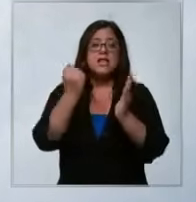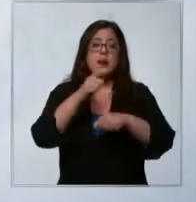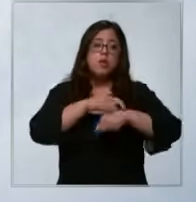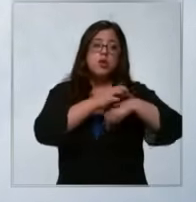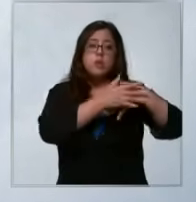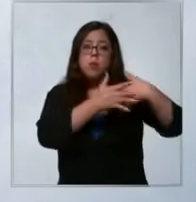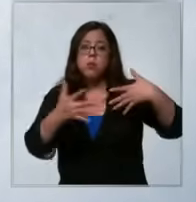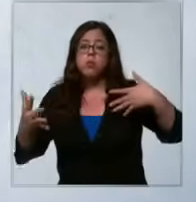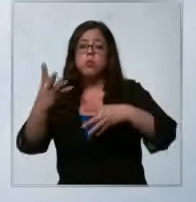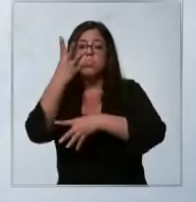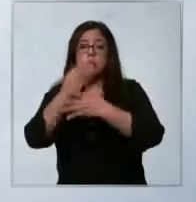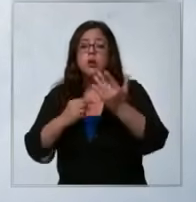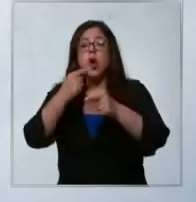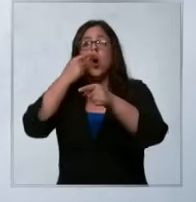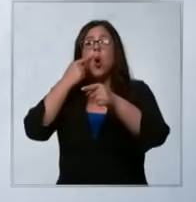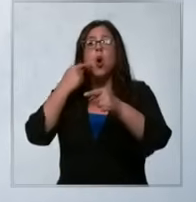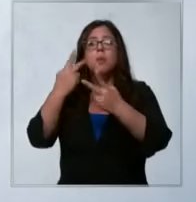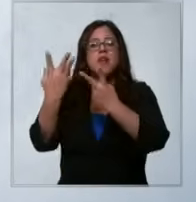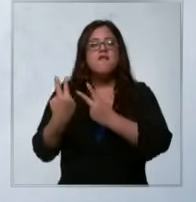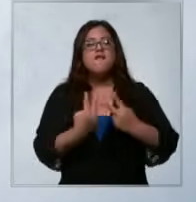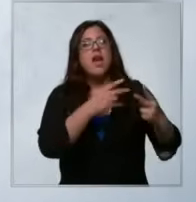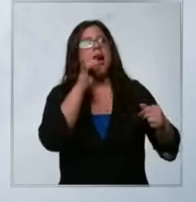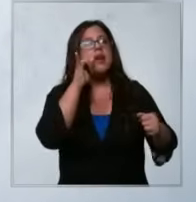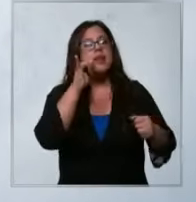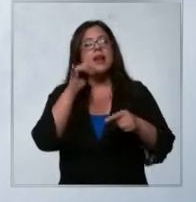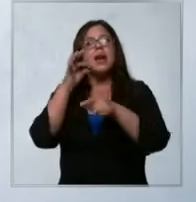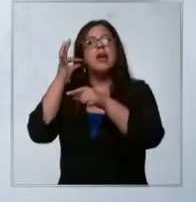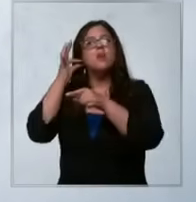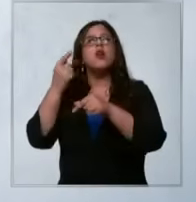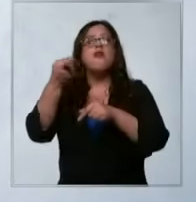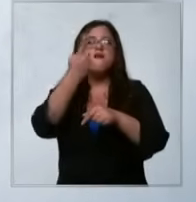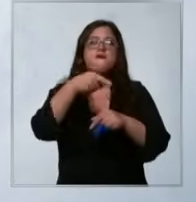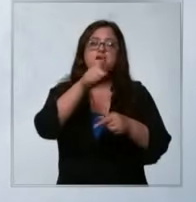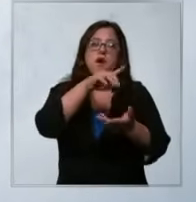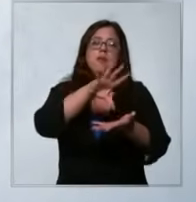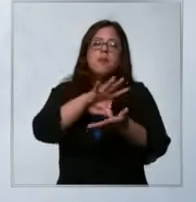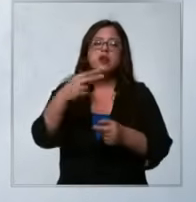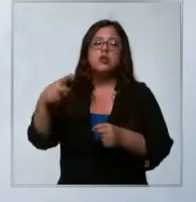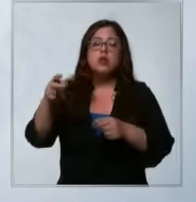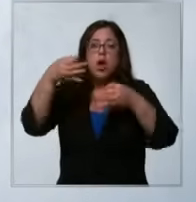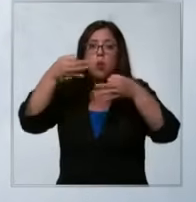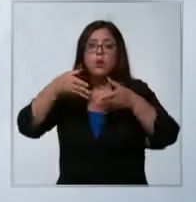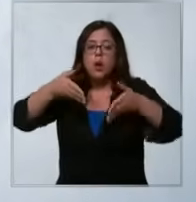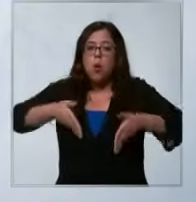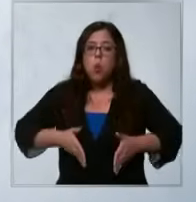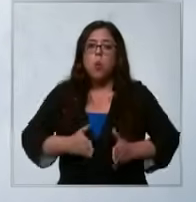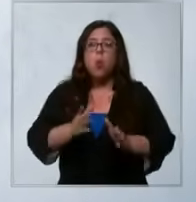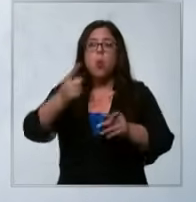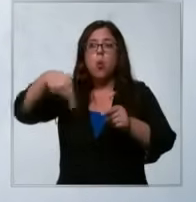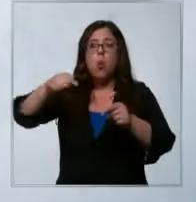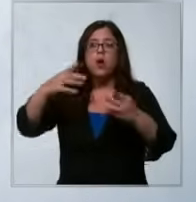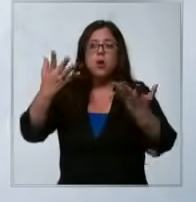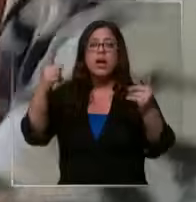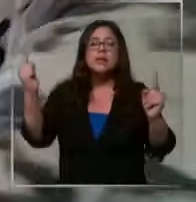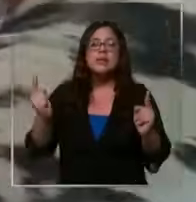Fornarelli regresa a Italia y la madre hace lo suyo retornando a su país, pero al momento del parto coinciden en